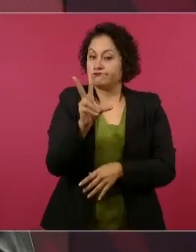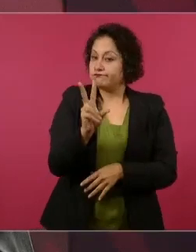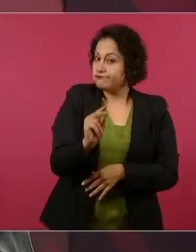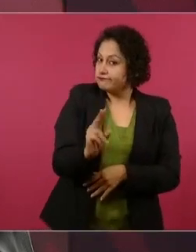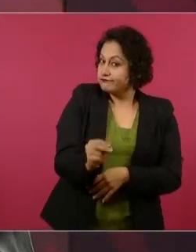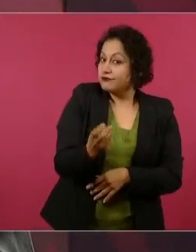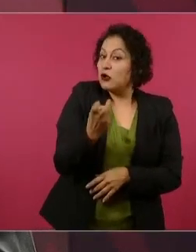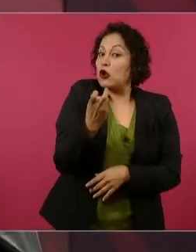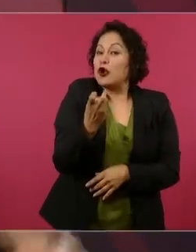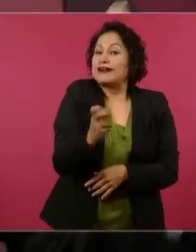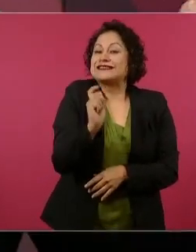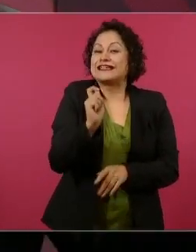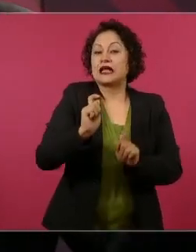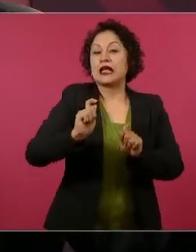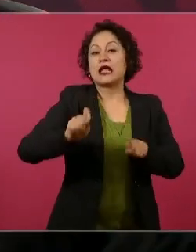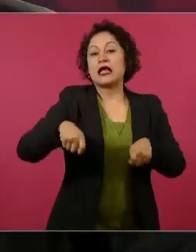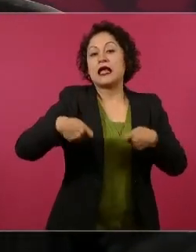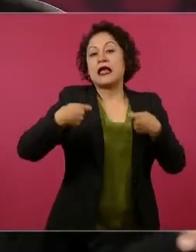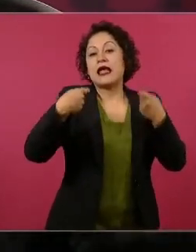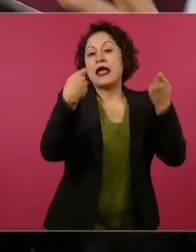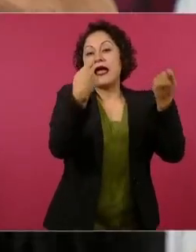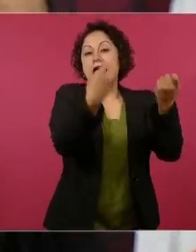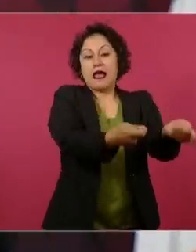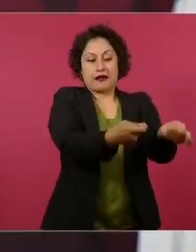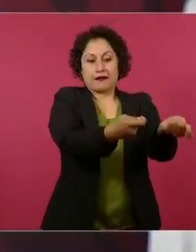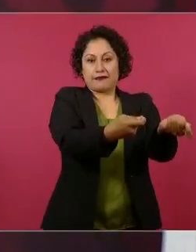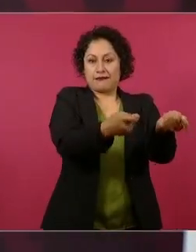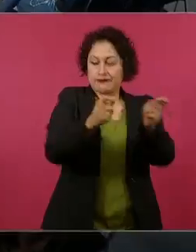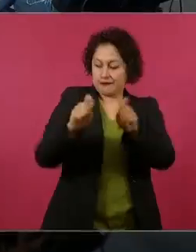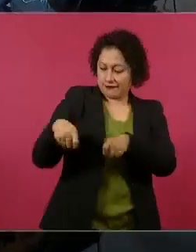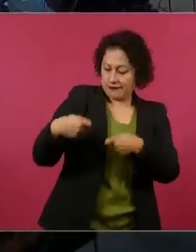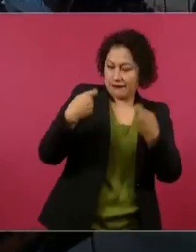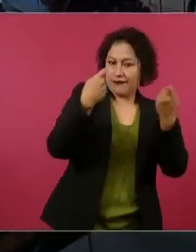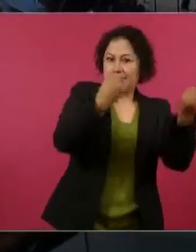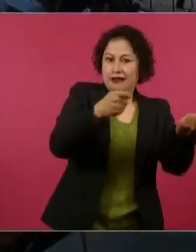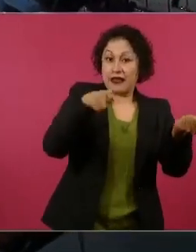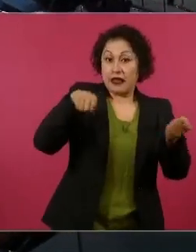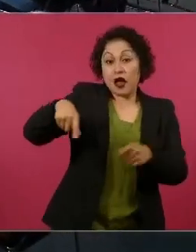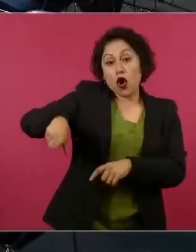de transferencia de bienes de la nación a